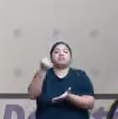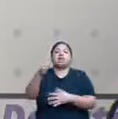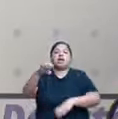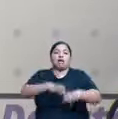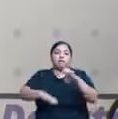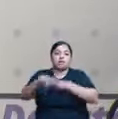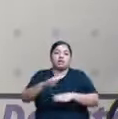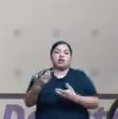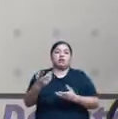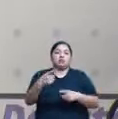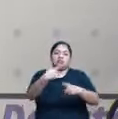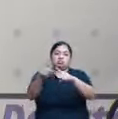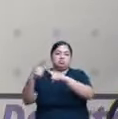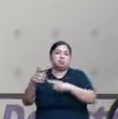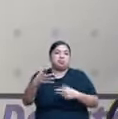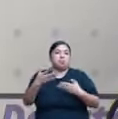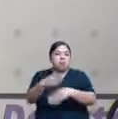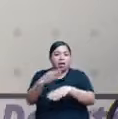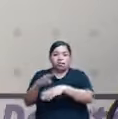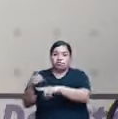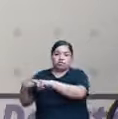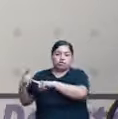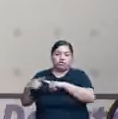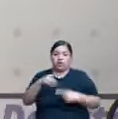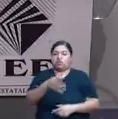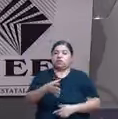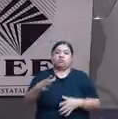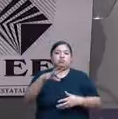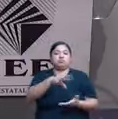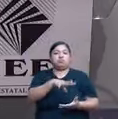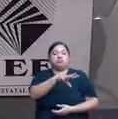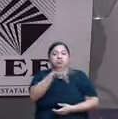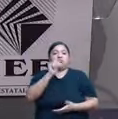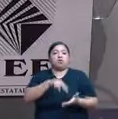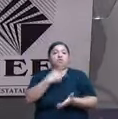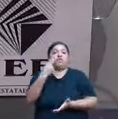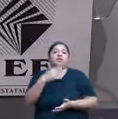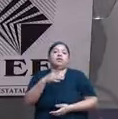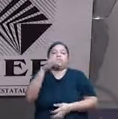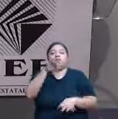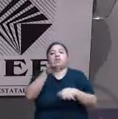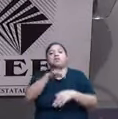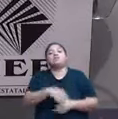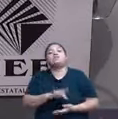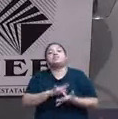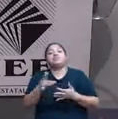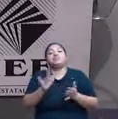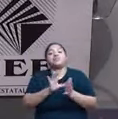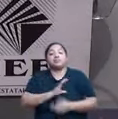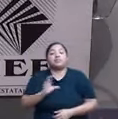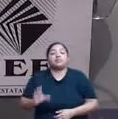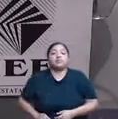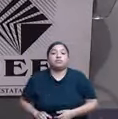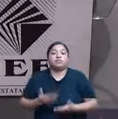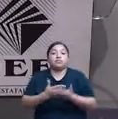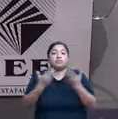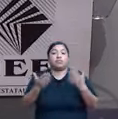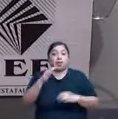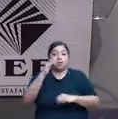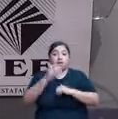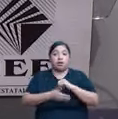empresas como Electra y como otros bancos a nivel nacional. Muchas gracias por su intervención, candidato. Para finalizar con este bloque de